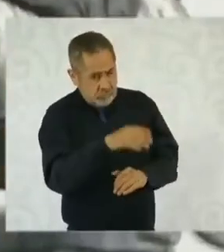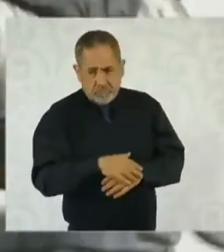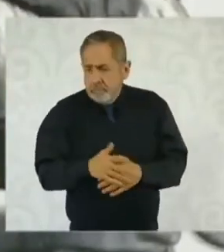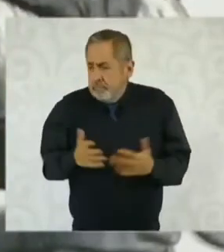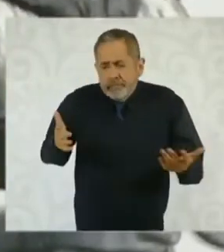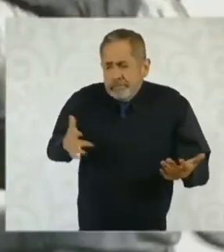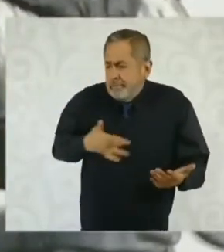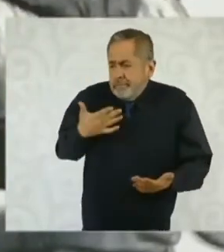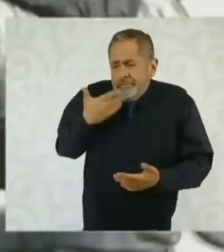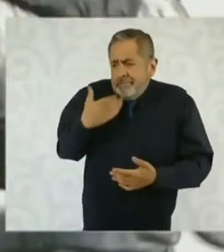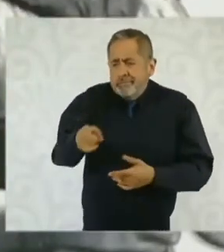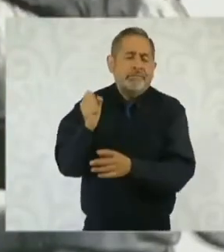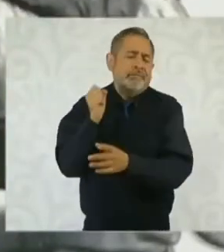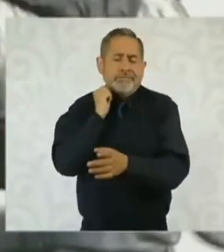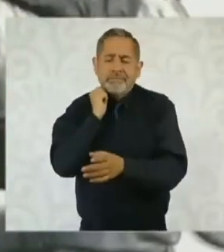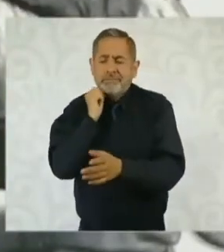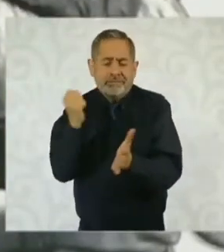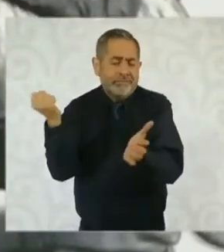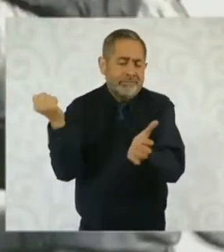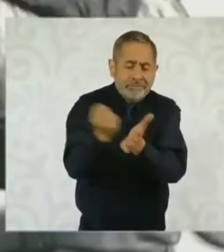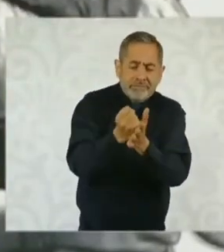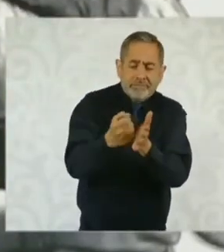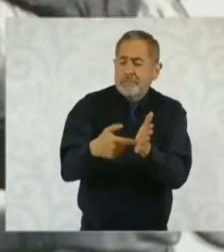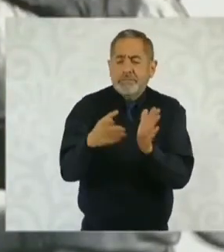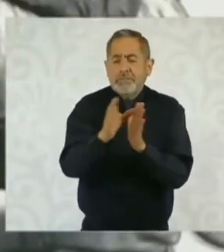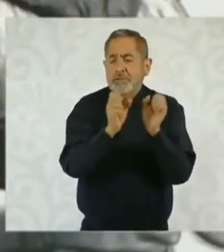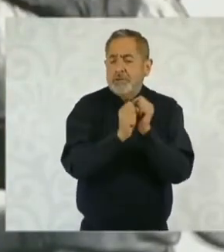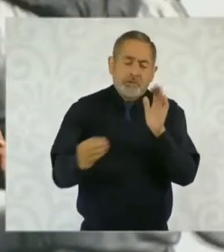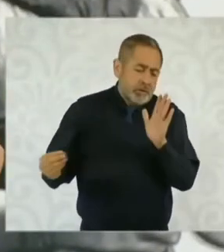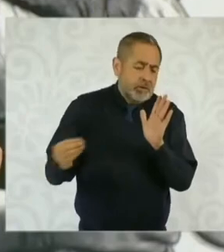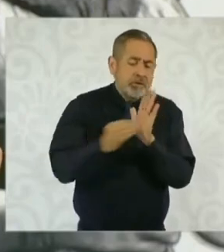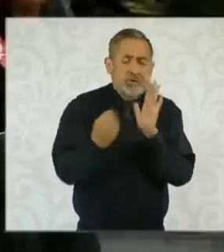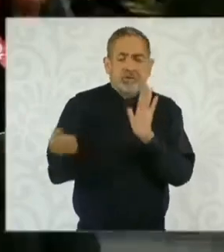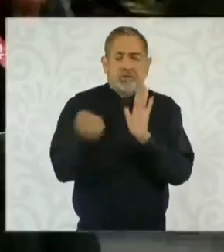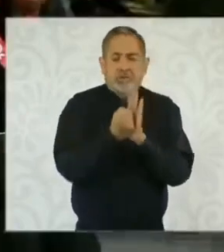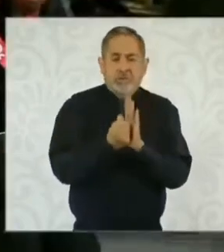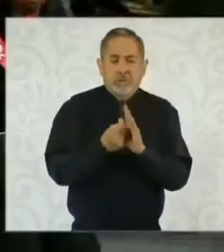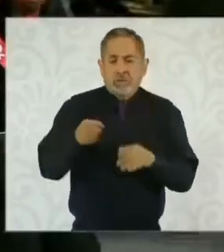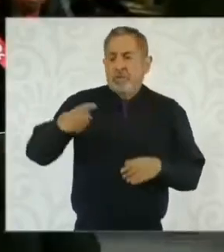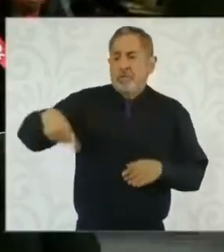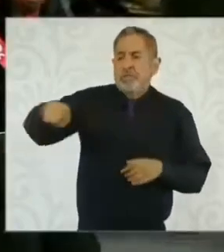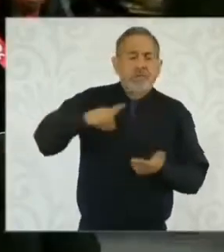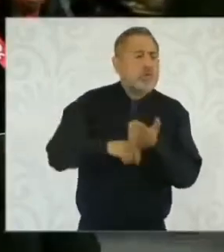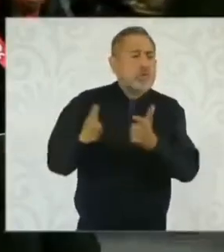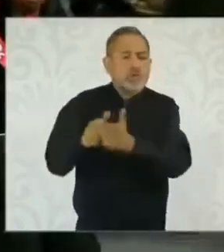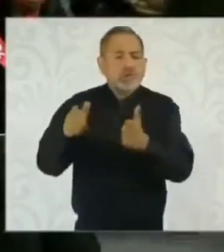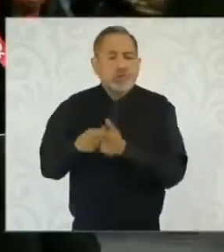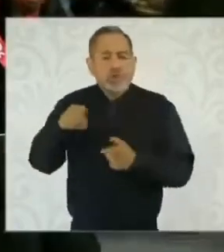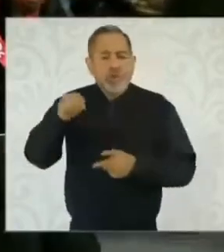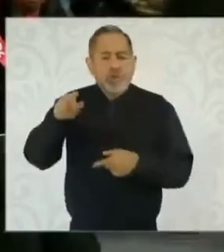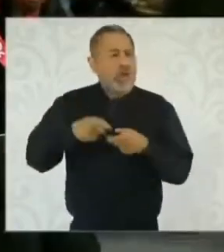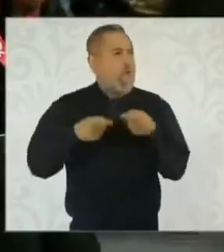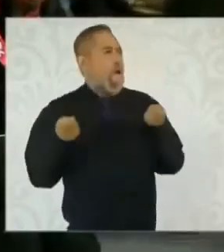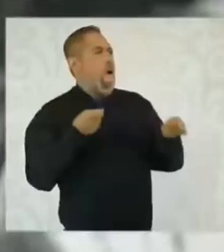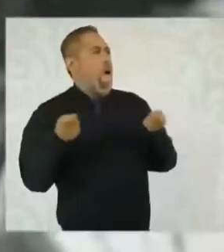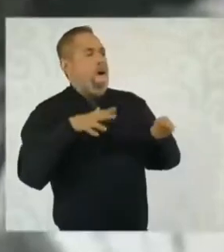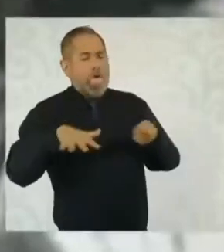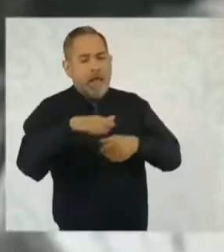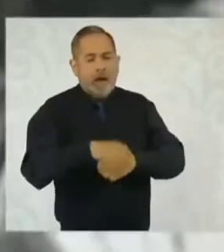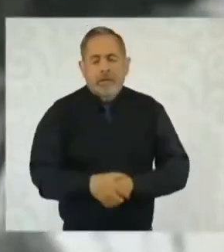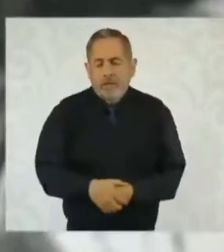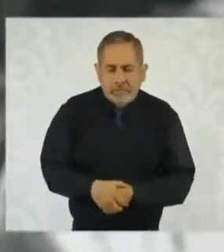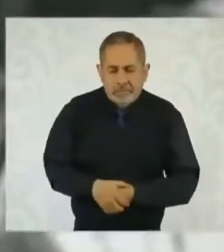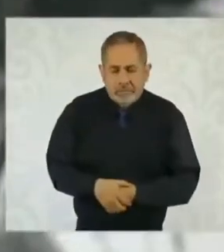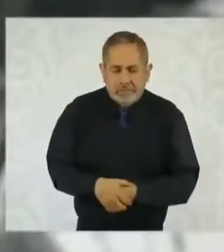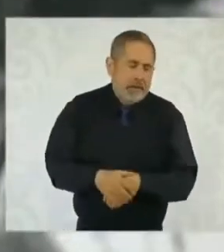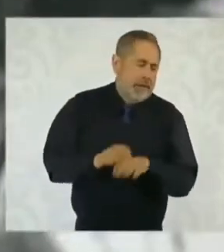bien porque finalmente queda en la Constitución. Bajo las condiciones de un partido, Presidente. Pues tú le